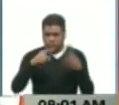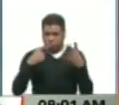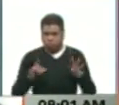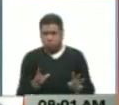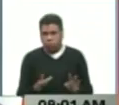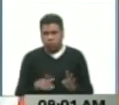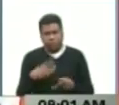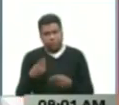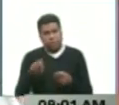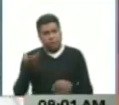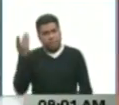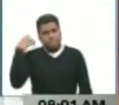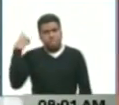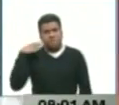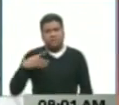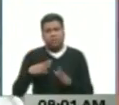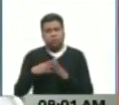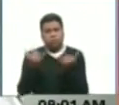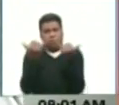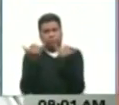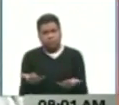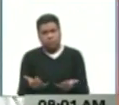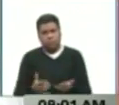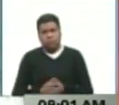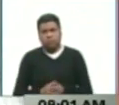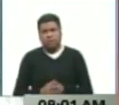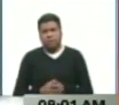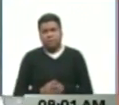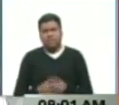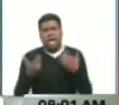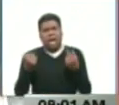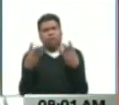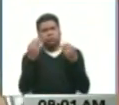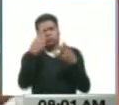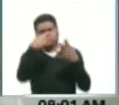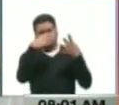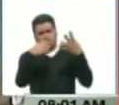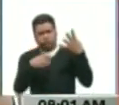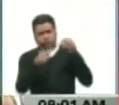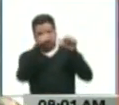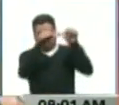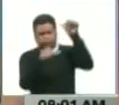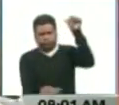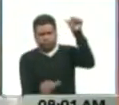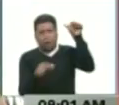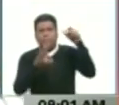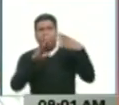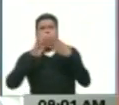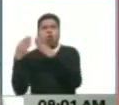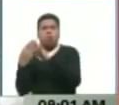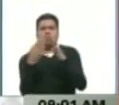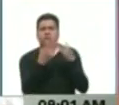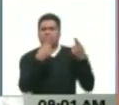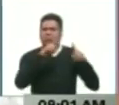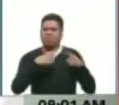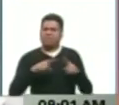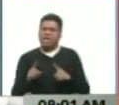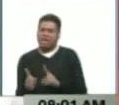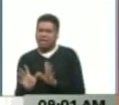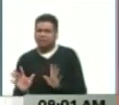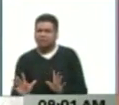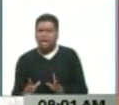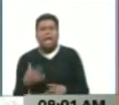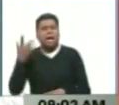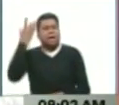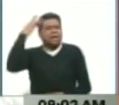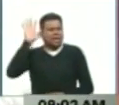en nuestro pasado, todavía hay contenidos, elementos para crear comunidades diferentes y formas diferentes. Creo que el arte,